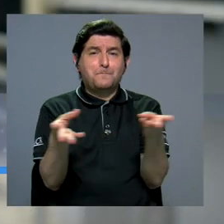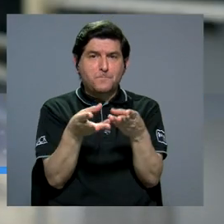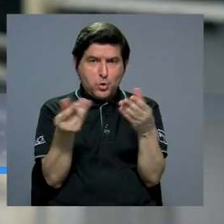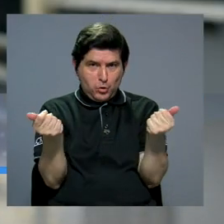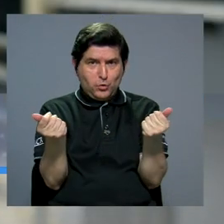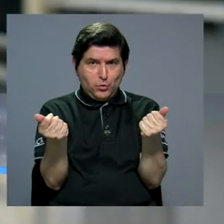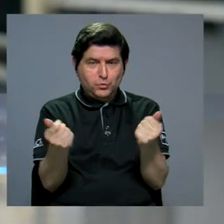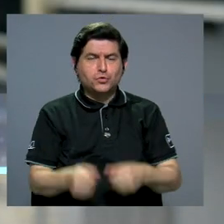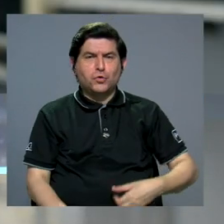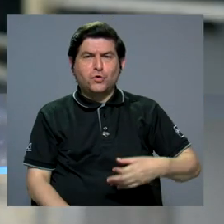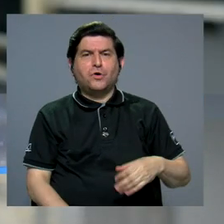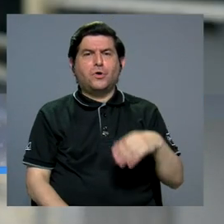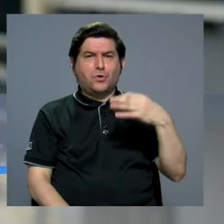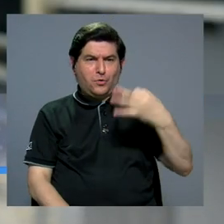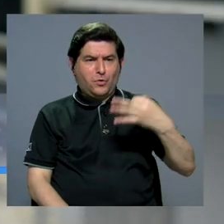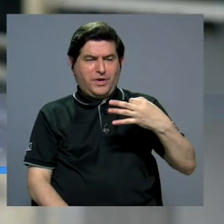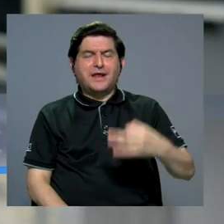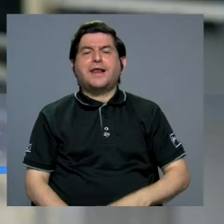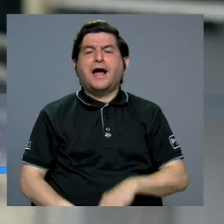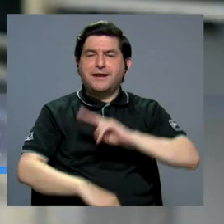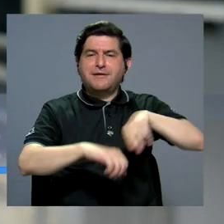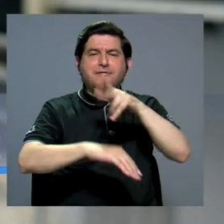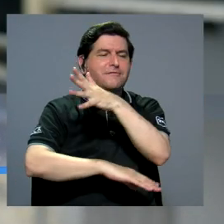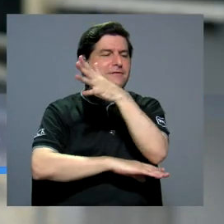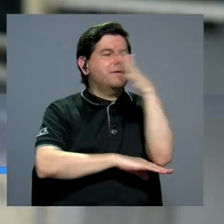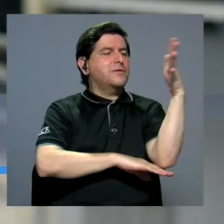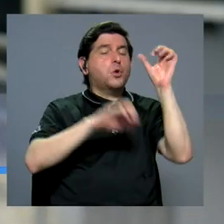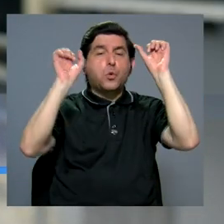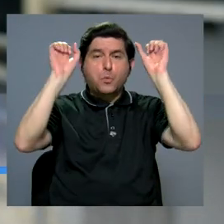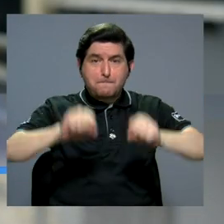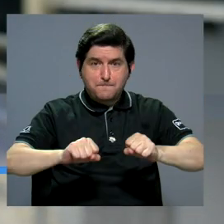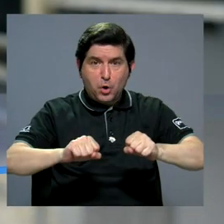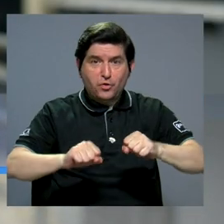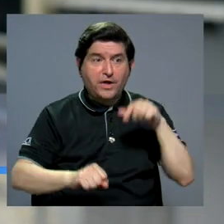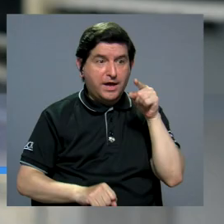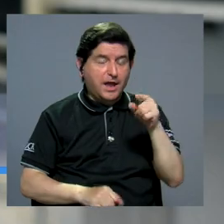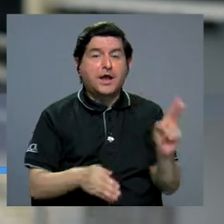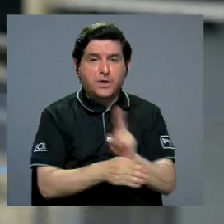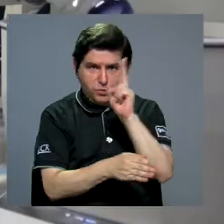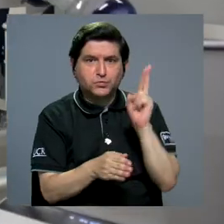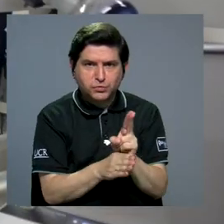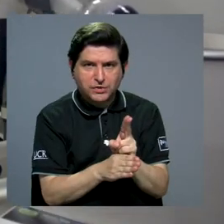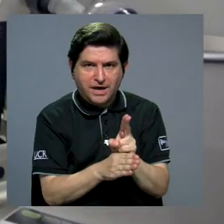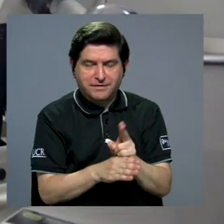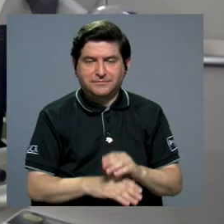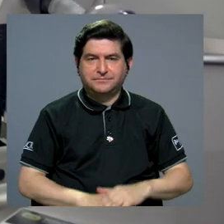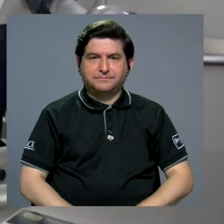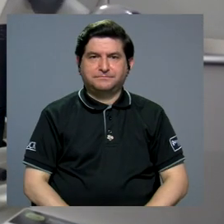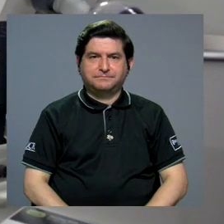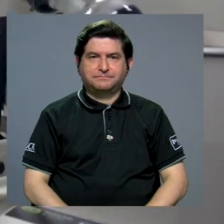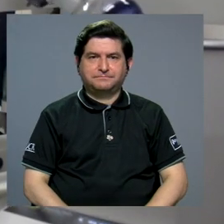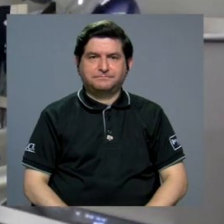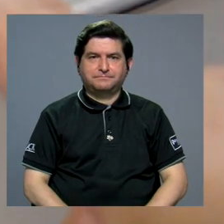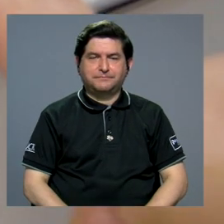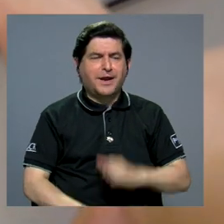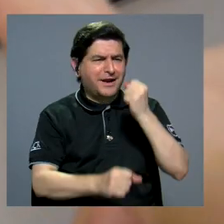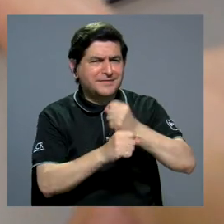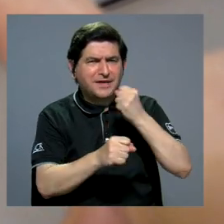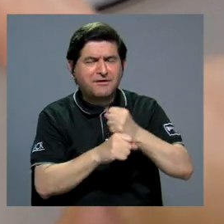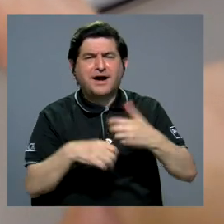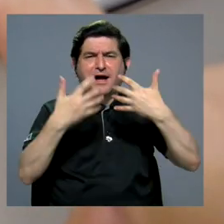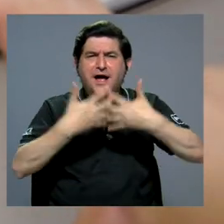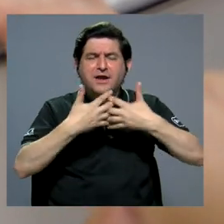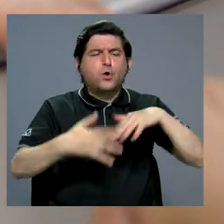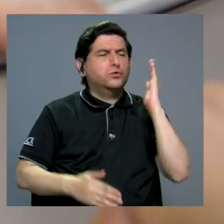un producto originario de la naturaleza se pueda utilizar. Entonces,